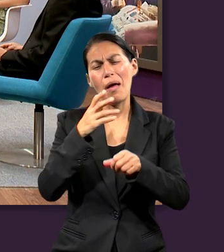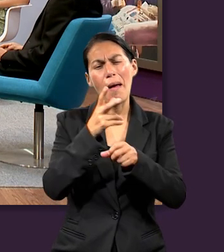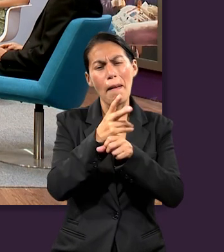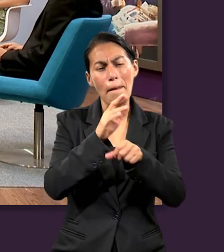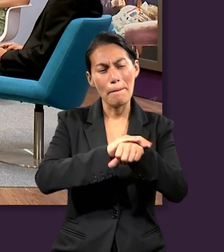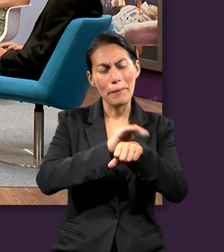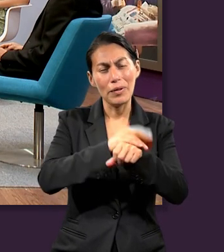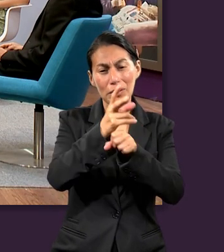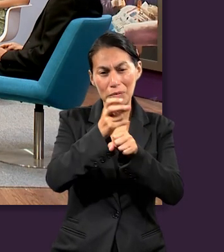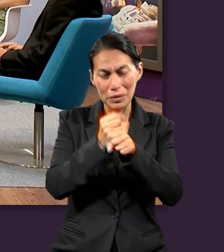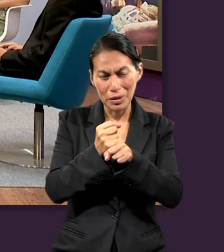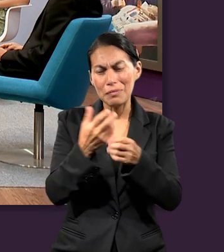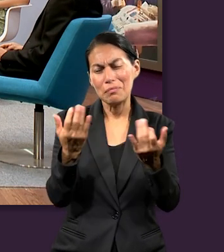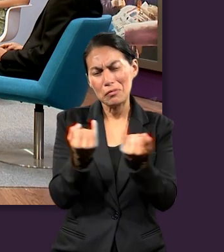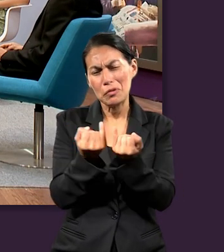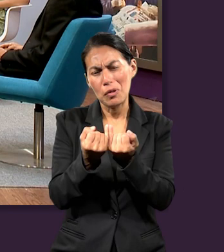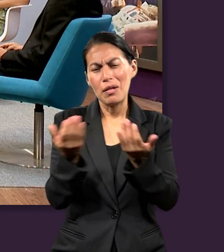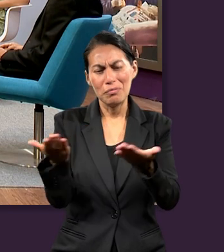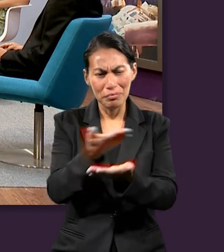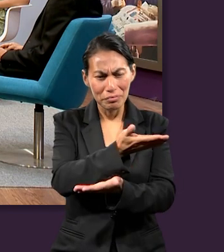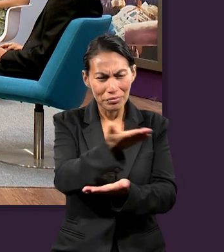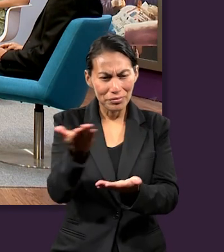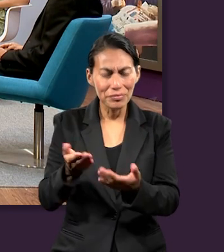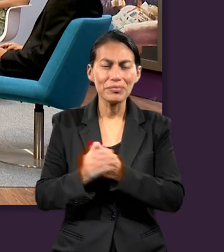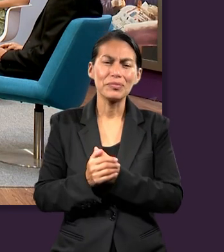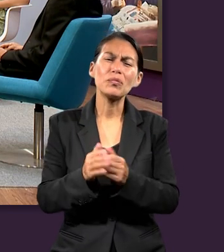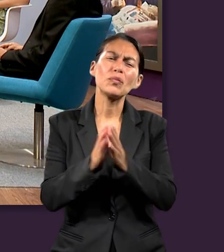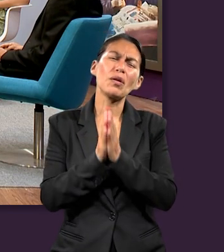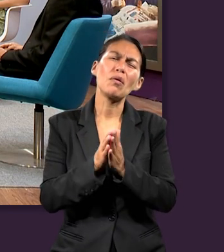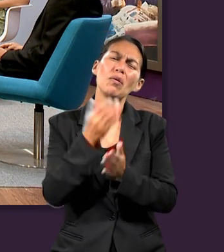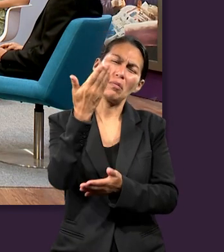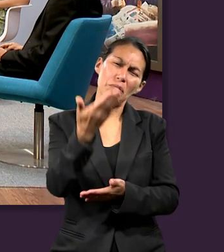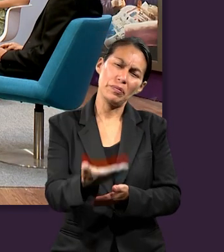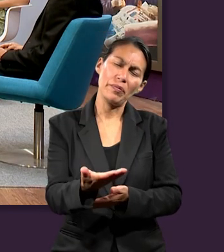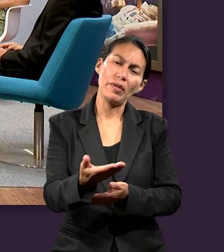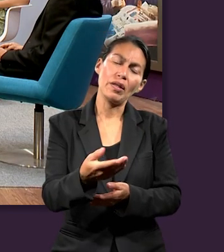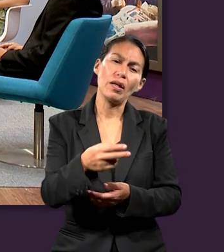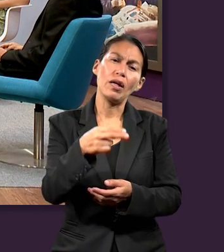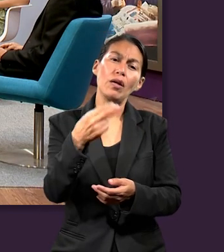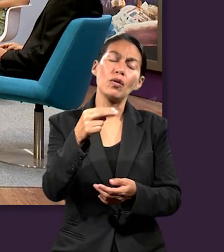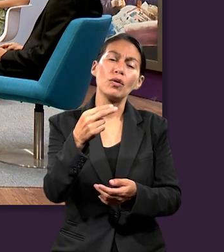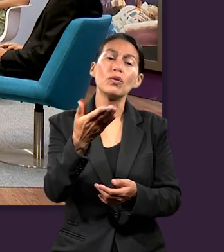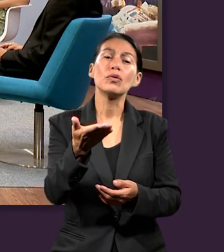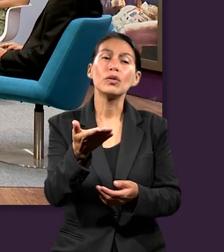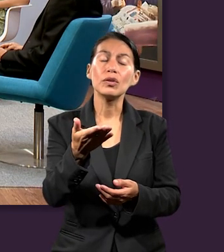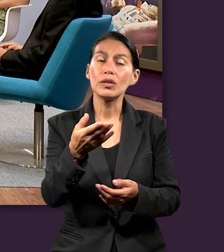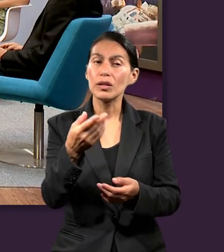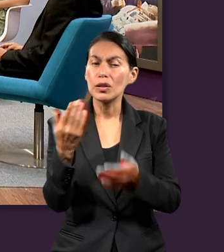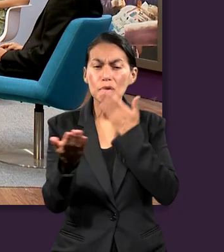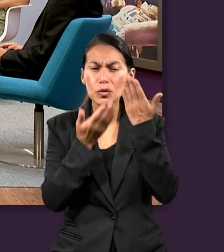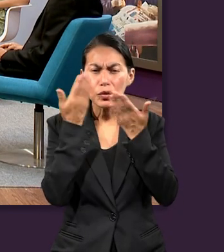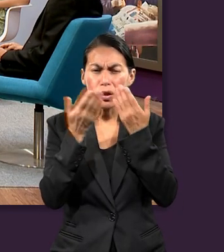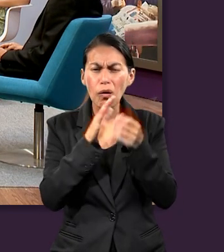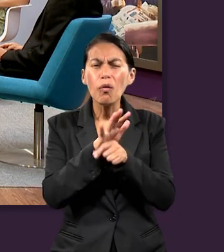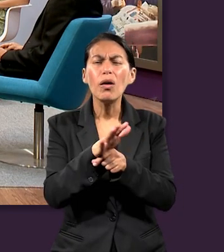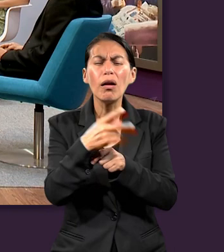que estudian de dónde vienen para que el público que nos Mira amablemente les pueda conocer